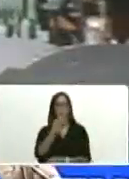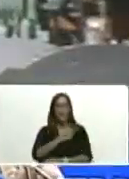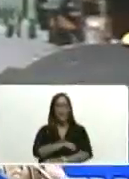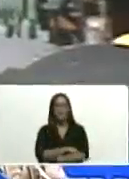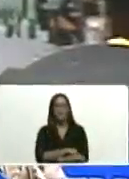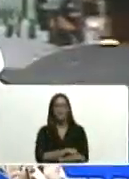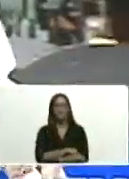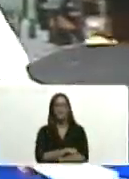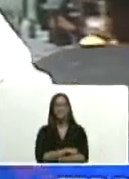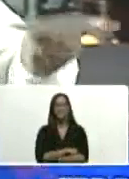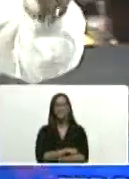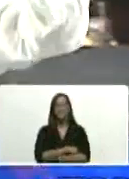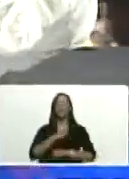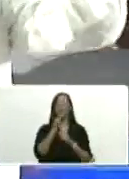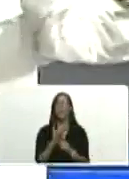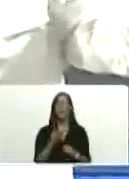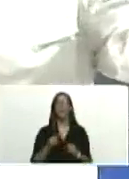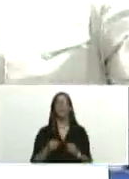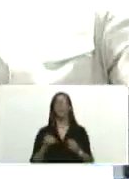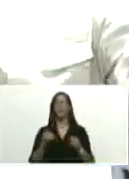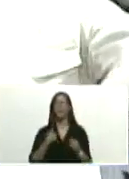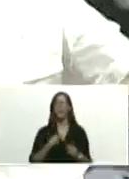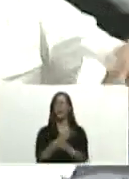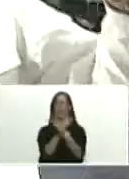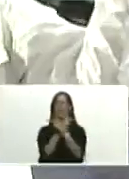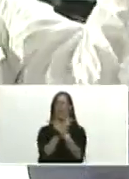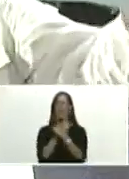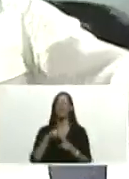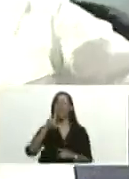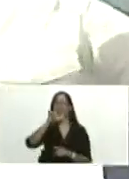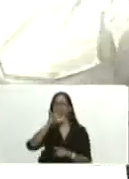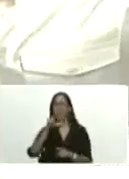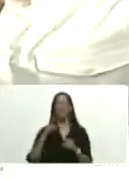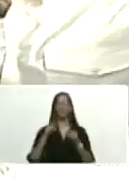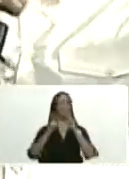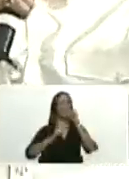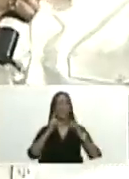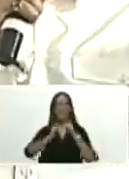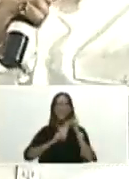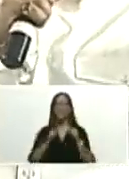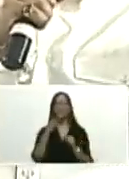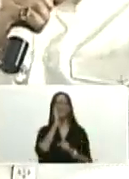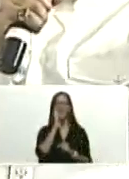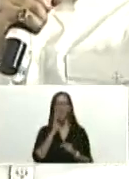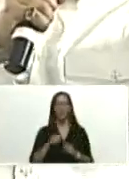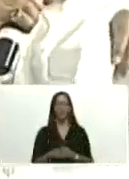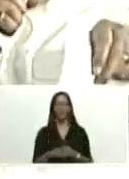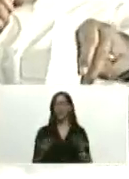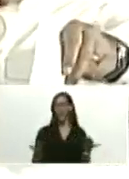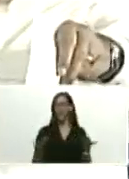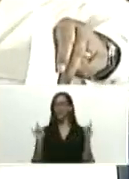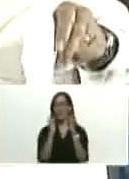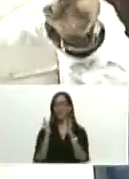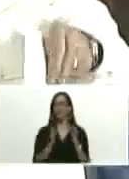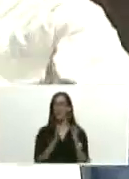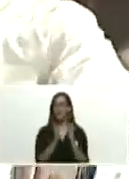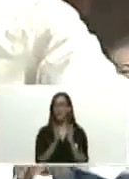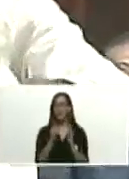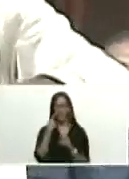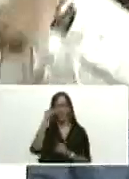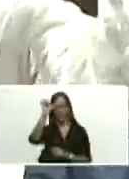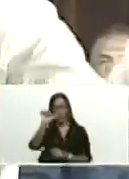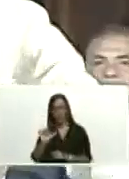verdad Bueno yo lo que intento en instagram en Twitter en Facebook Ah se conectan y